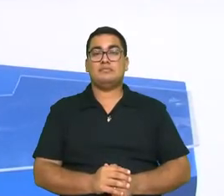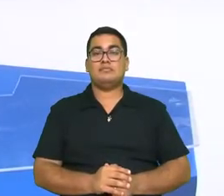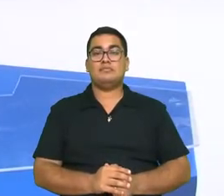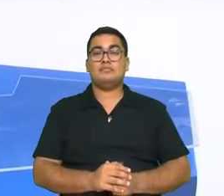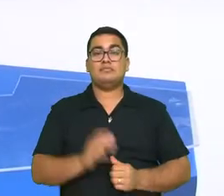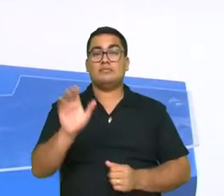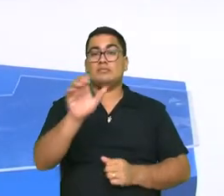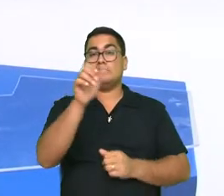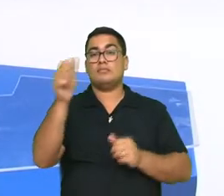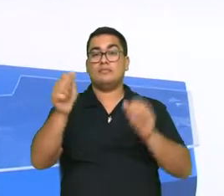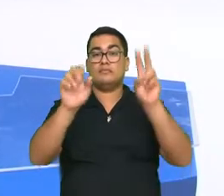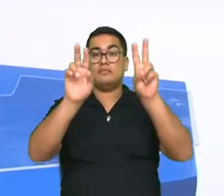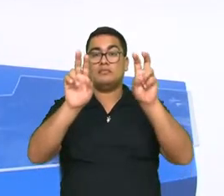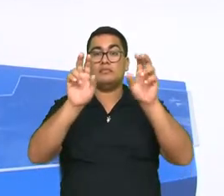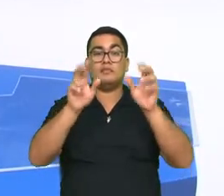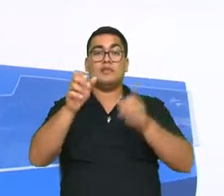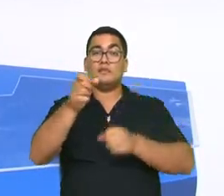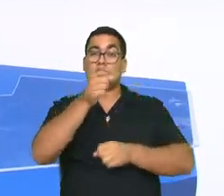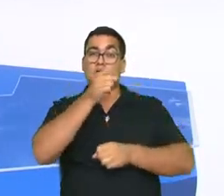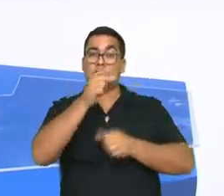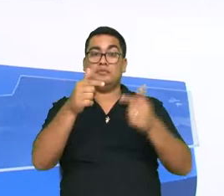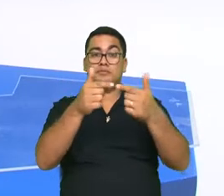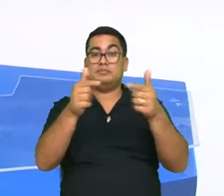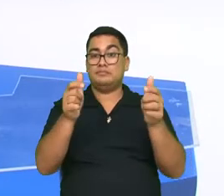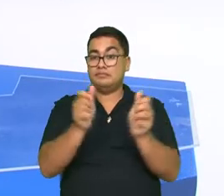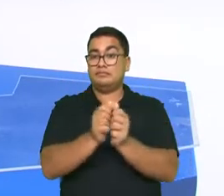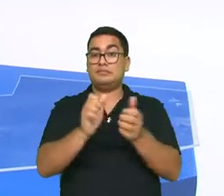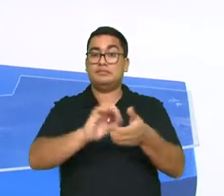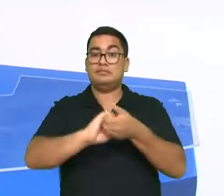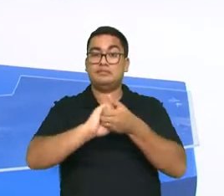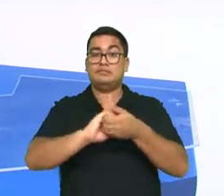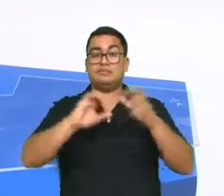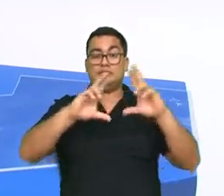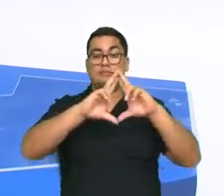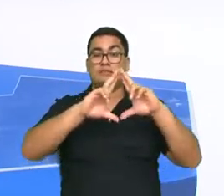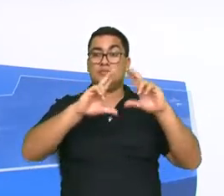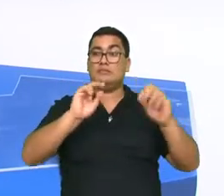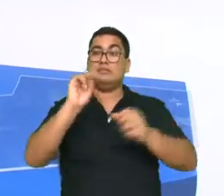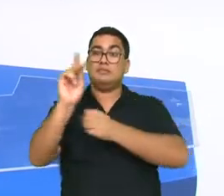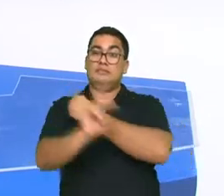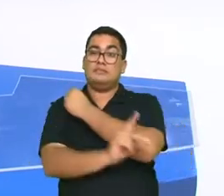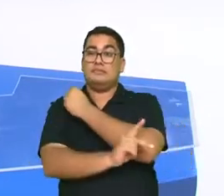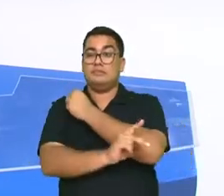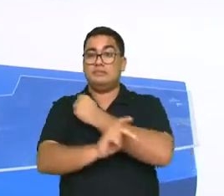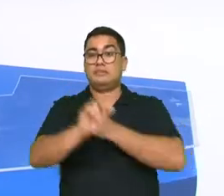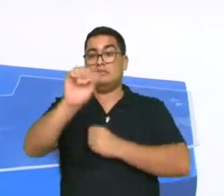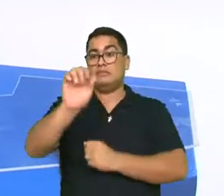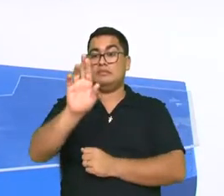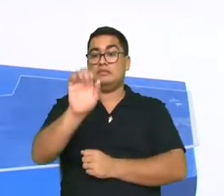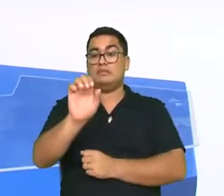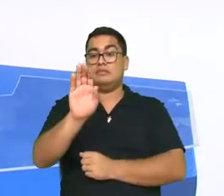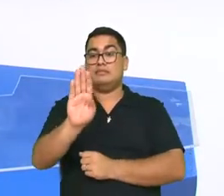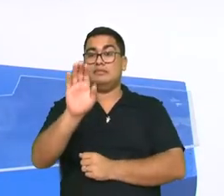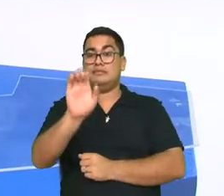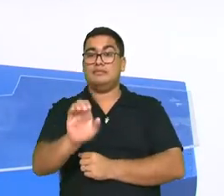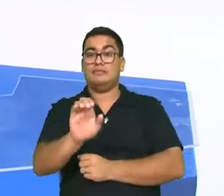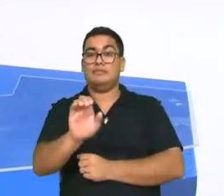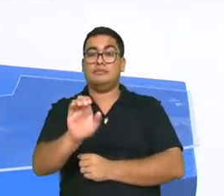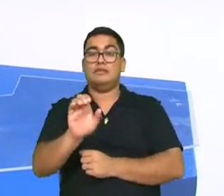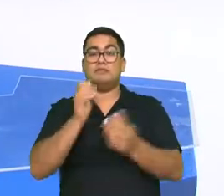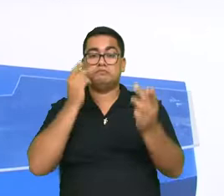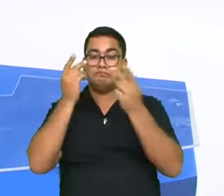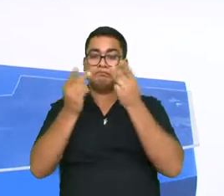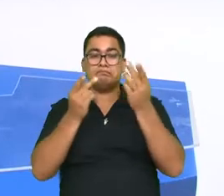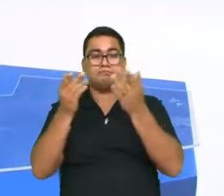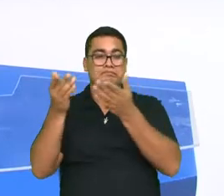En otro orden de informaciones, el Grupo Parlamentario de Amistad de Nicaragua con la República Árabe Saharaui, demócrata, recibió la visita